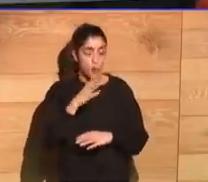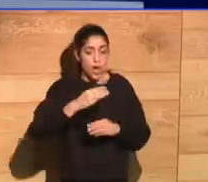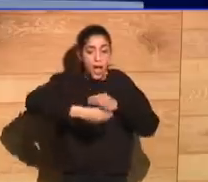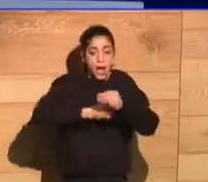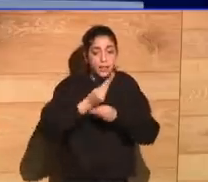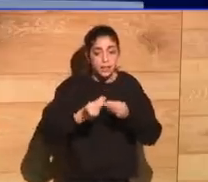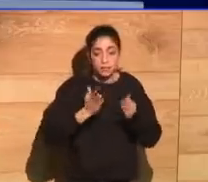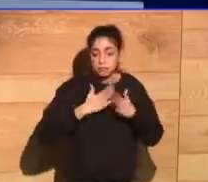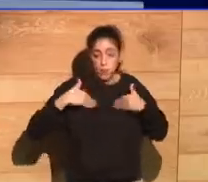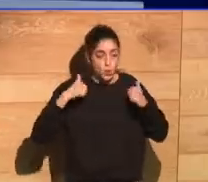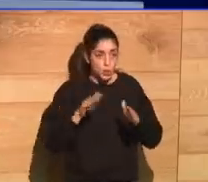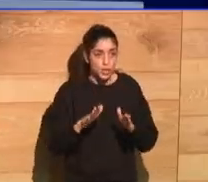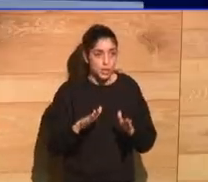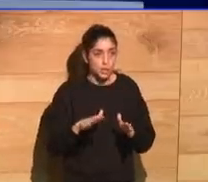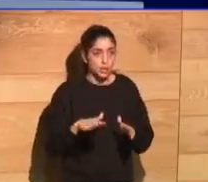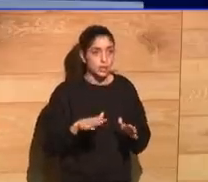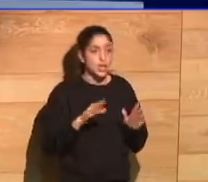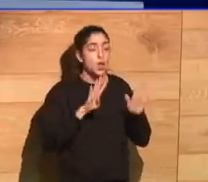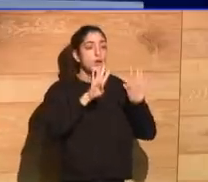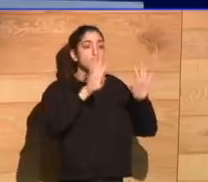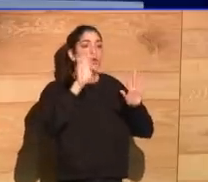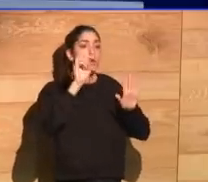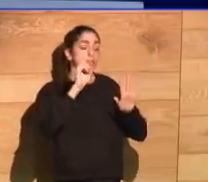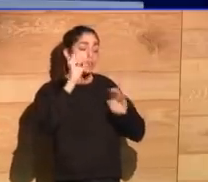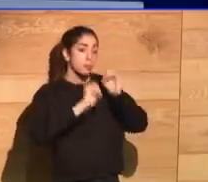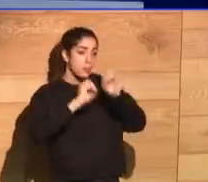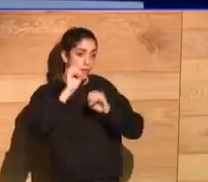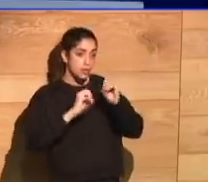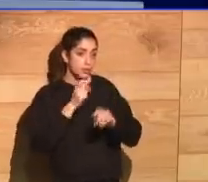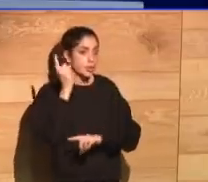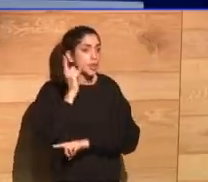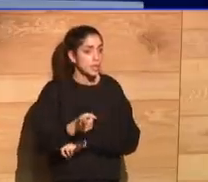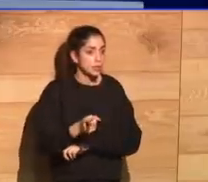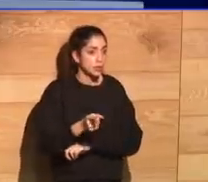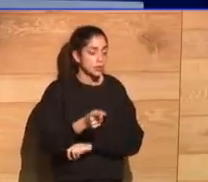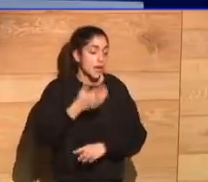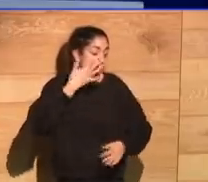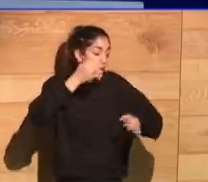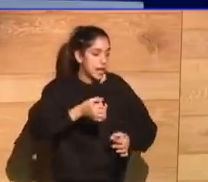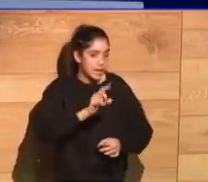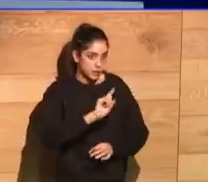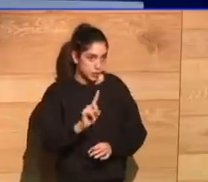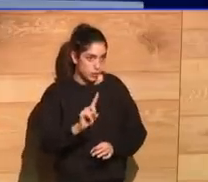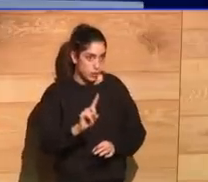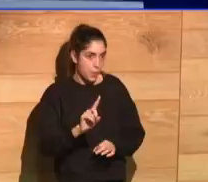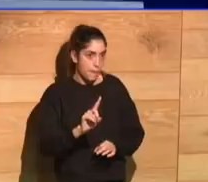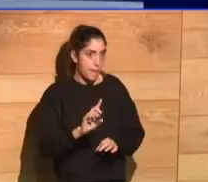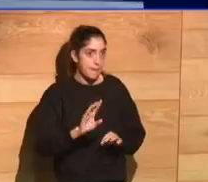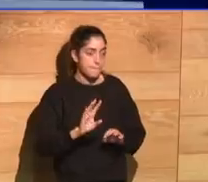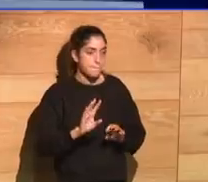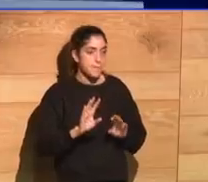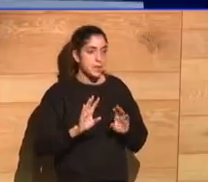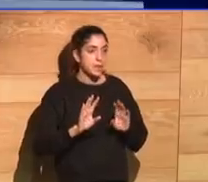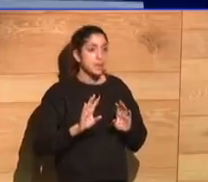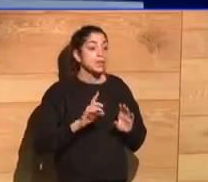es que tienes un 90% de directores en el mundo, no verdaderos directores, pero 90% no lo son, que diría sí, sí, hacemos lo de los